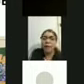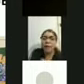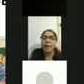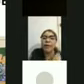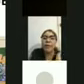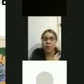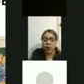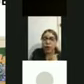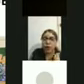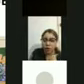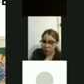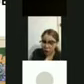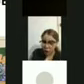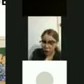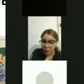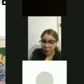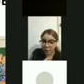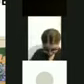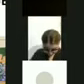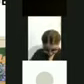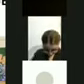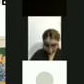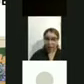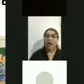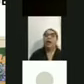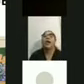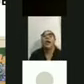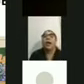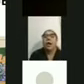la alfabetización de los niños.